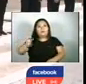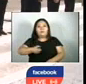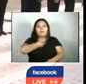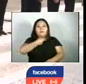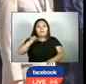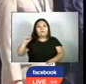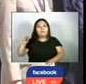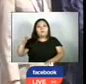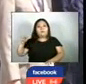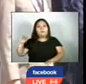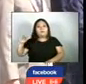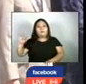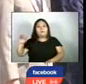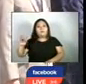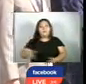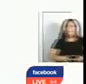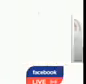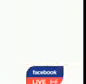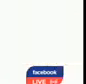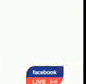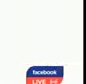Jennifer Flores, Noticiero Hechos.